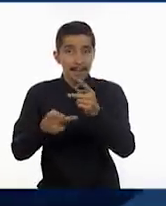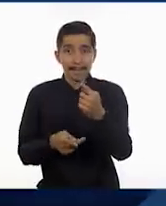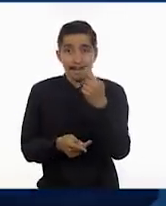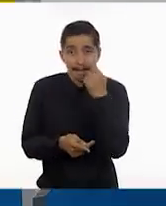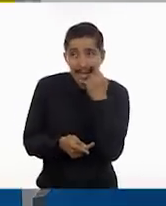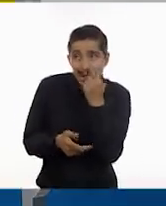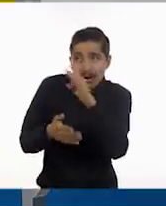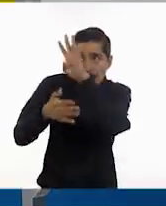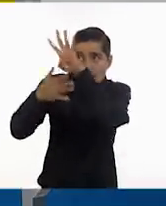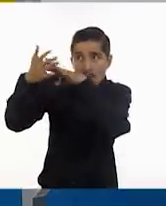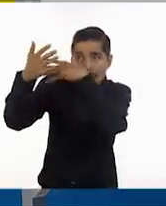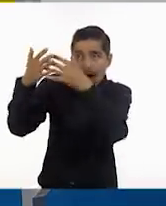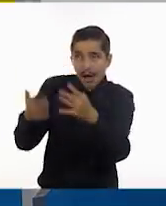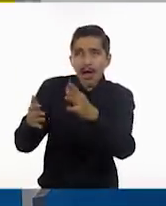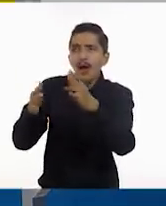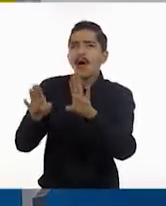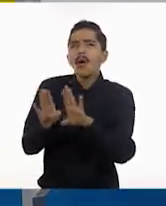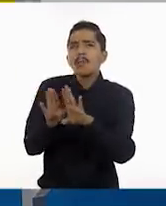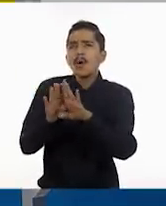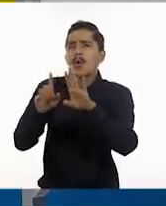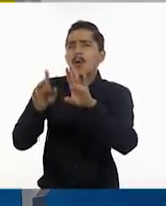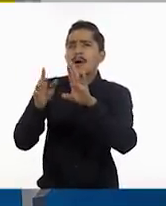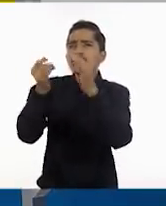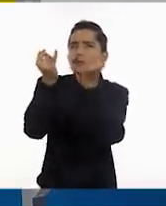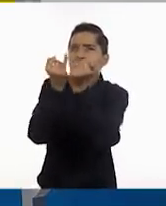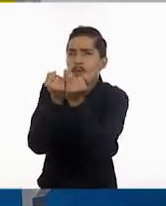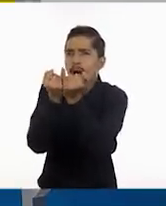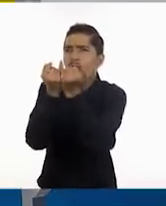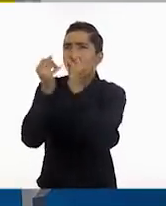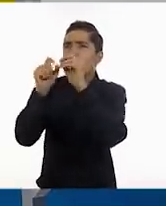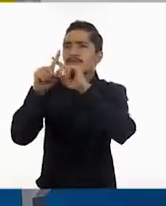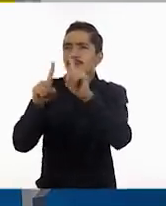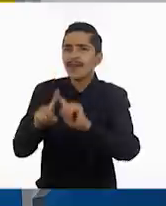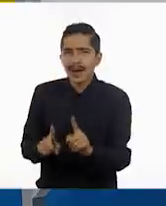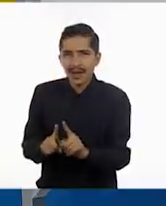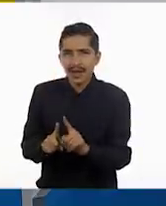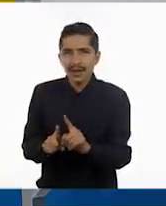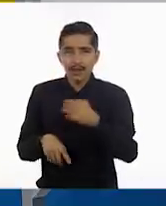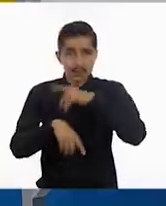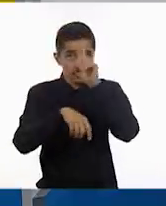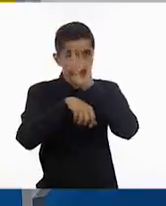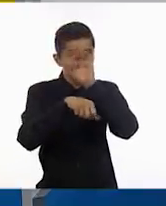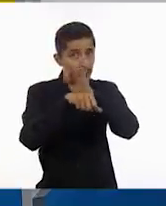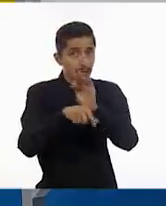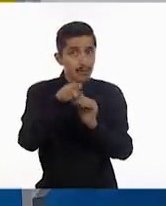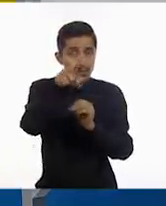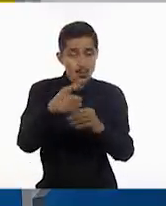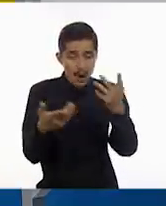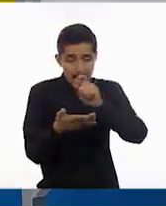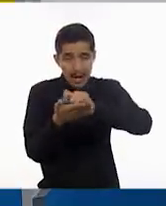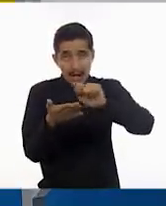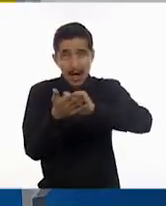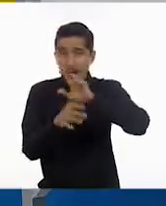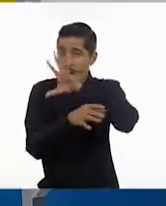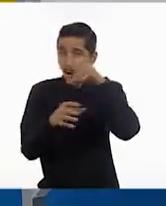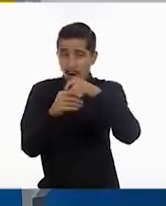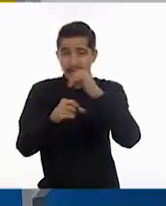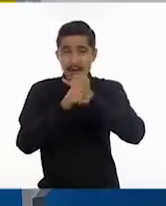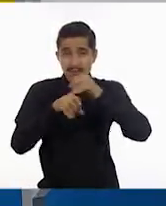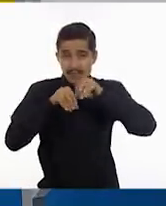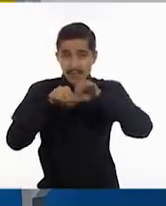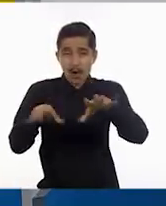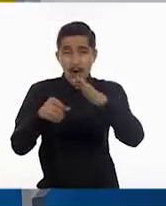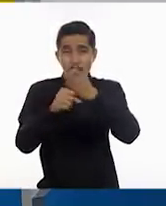donde podemos ver algunas semejanzas y diferencias. Te recomiendo que ahí en casa tomes nota de la información que vamos a